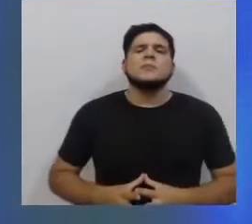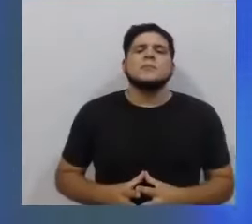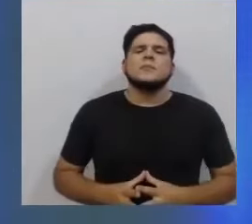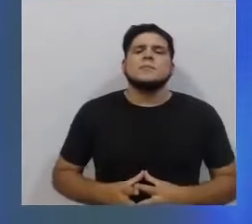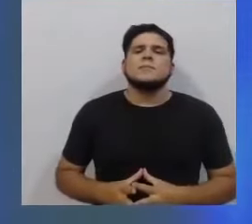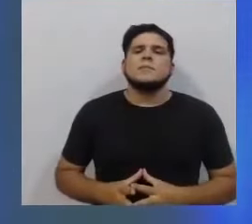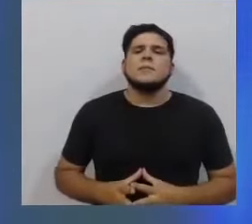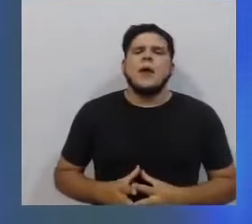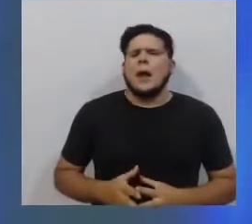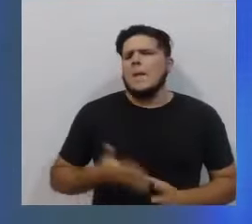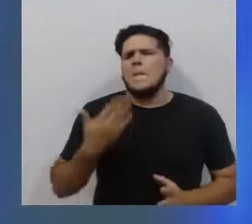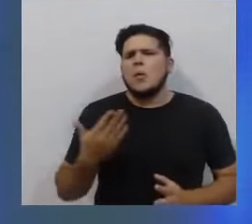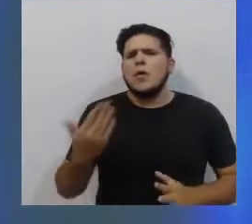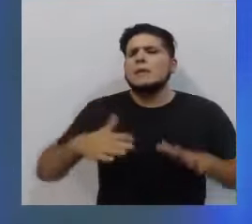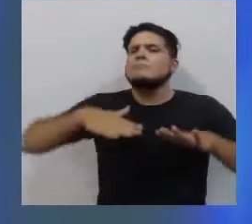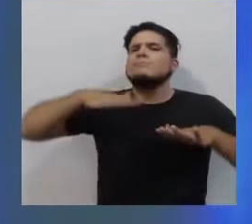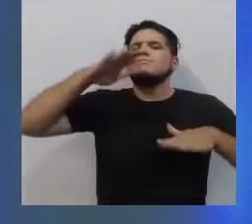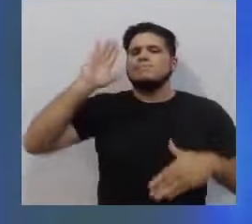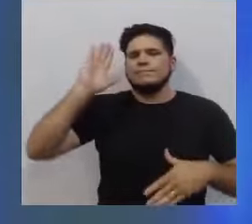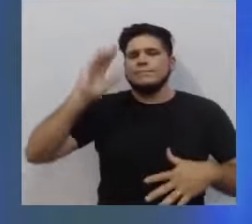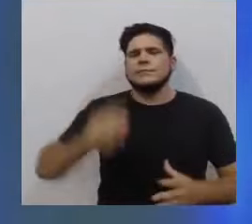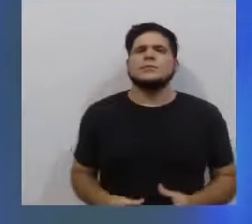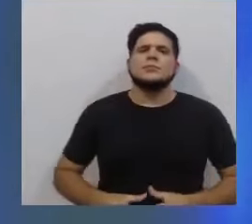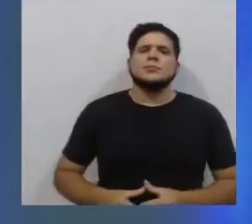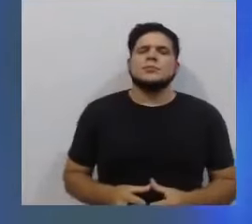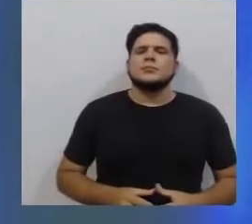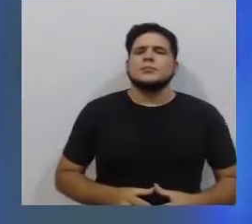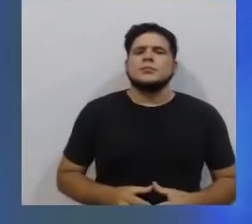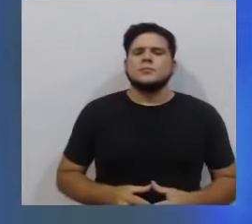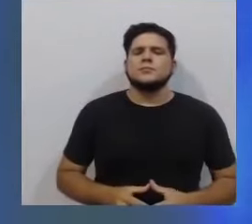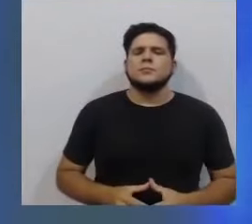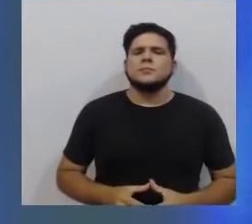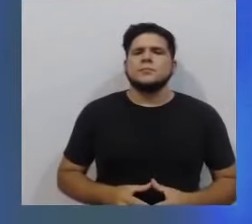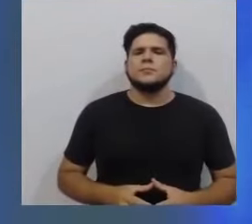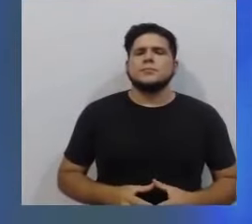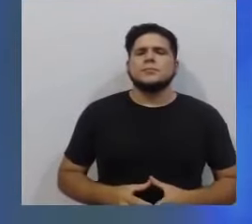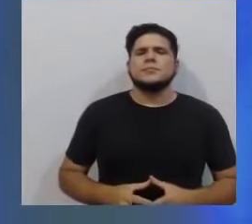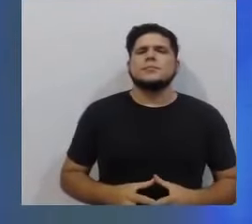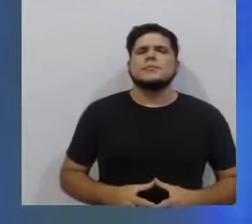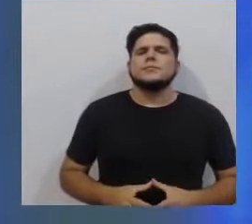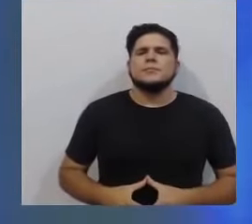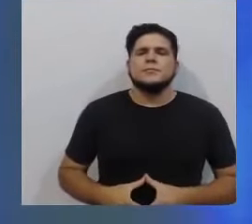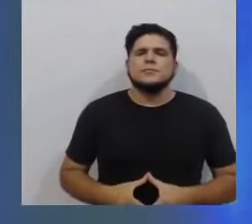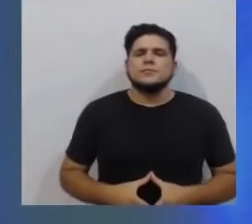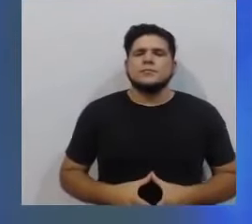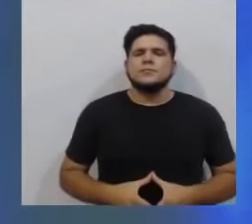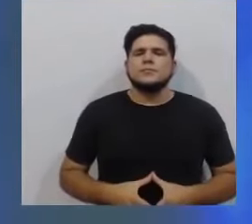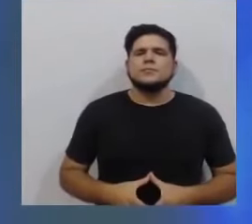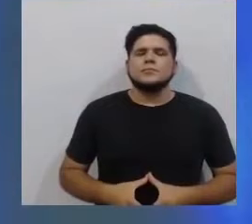de dios en donde él nos pone en un lugar nos coloca en un lugar nos posiciona el señor